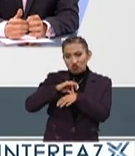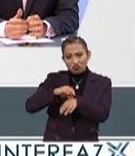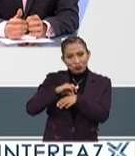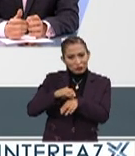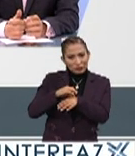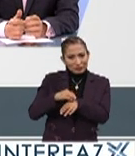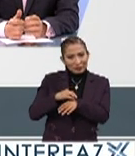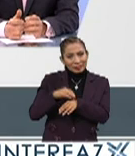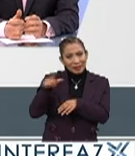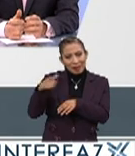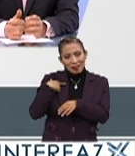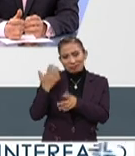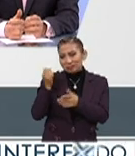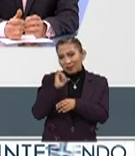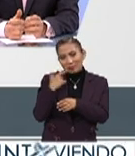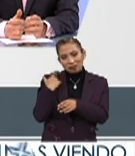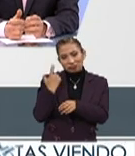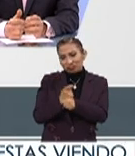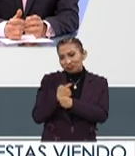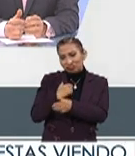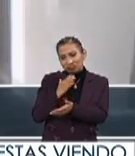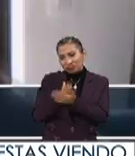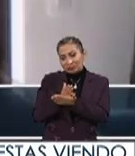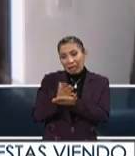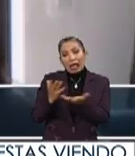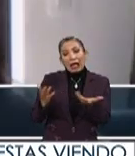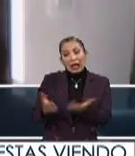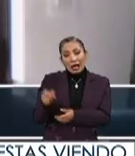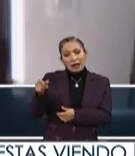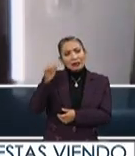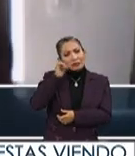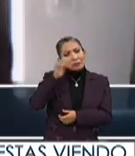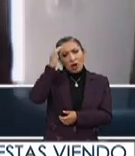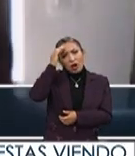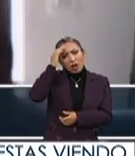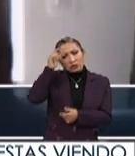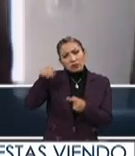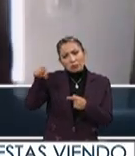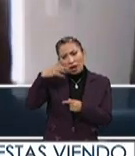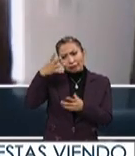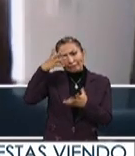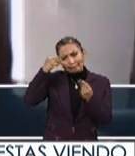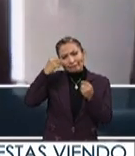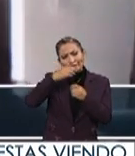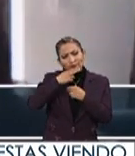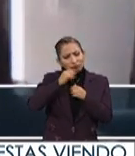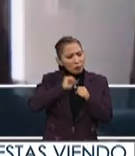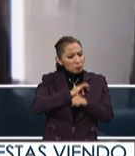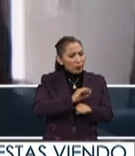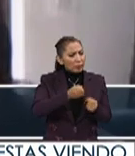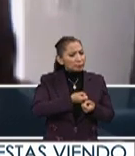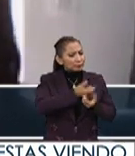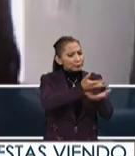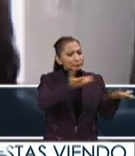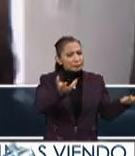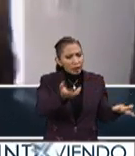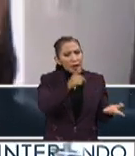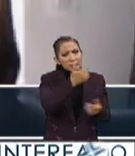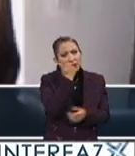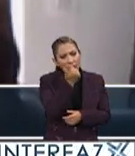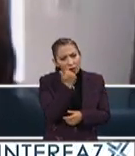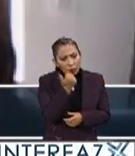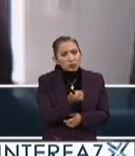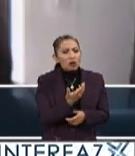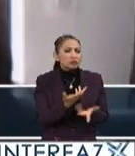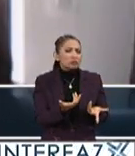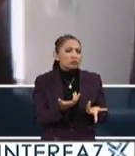de primera mano, y pues sí, siempre ese conocimiento pues se adquiere y pues es posible poder transmitirlo a mis